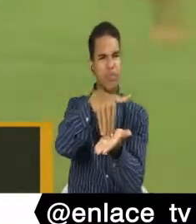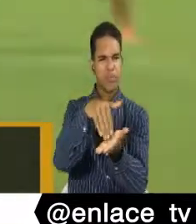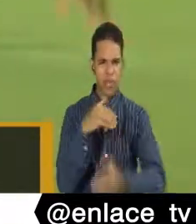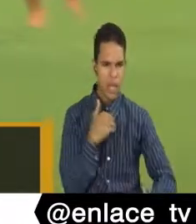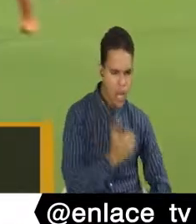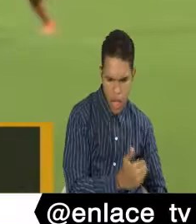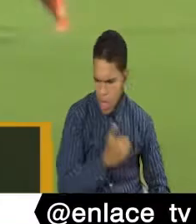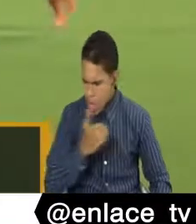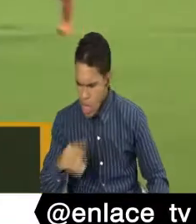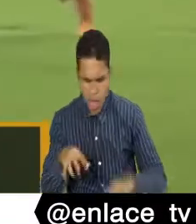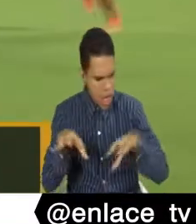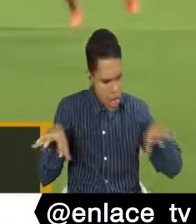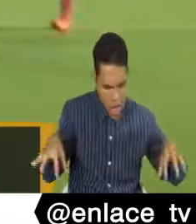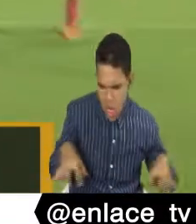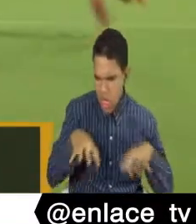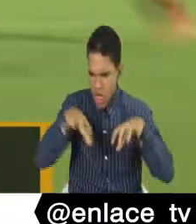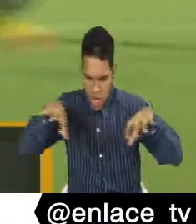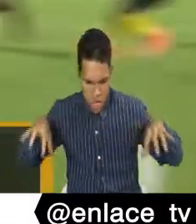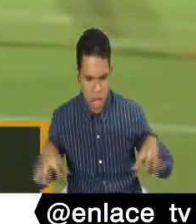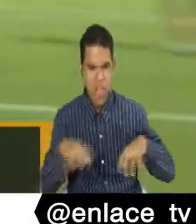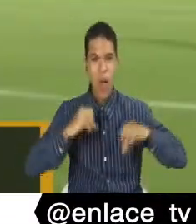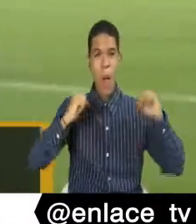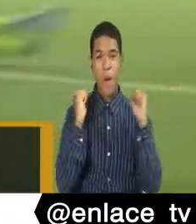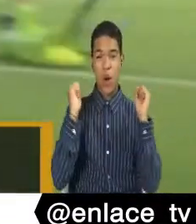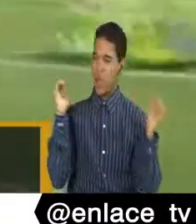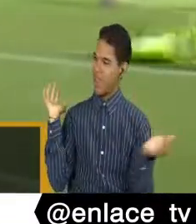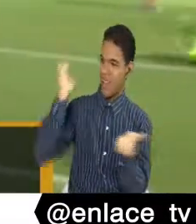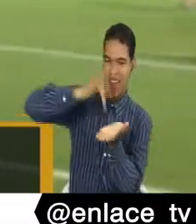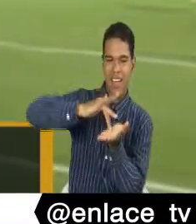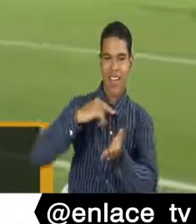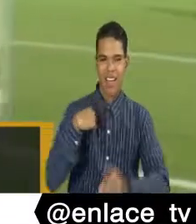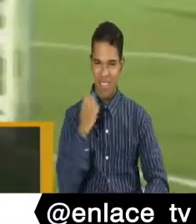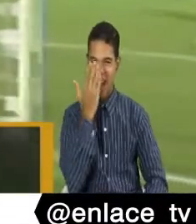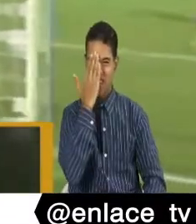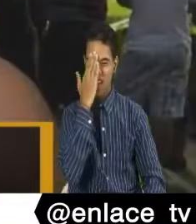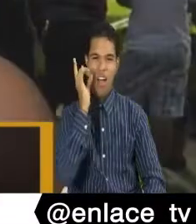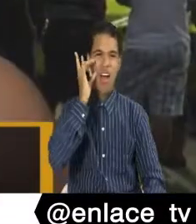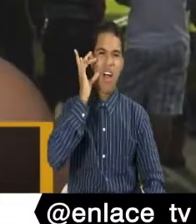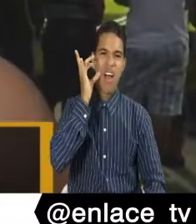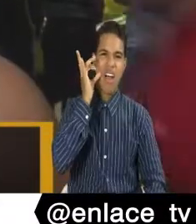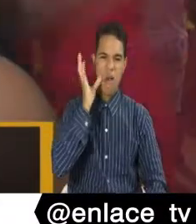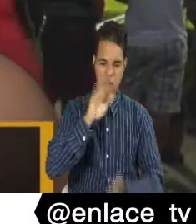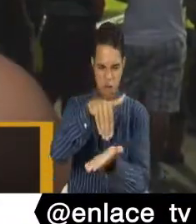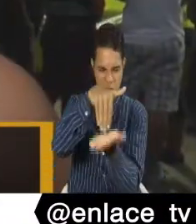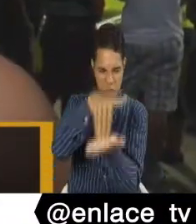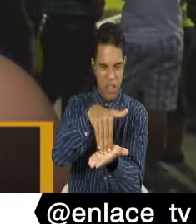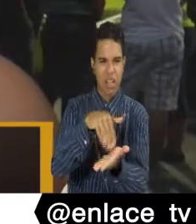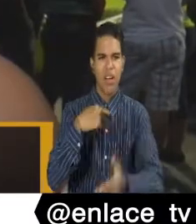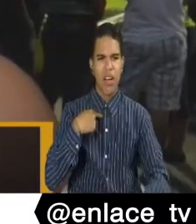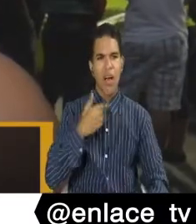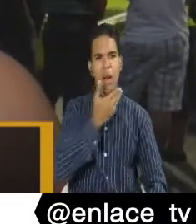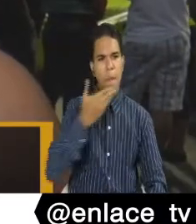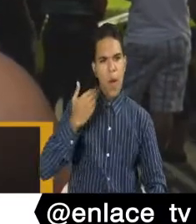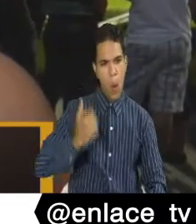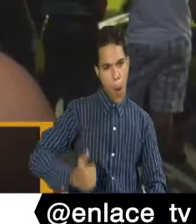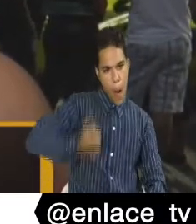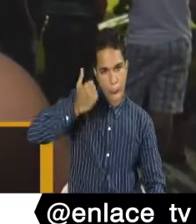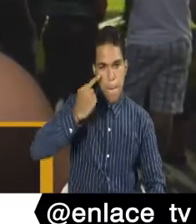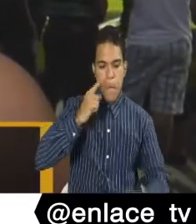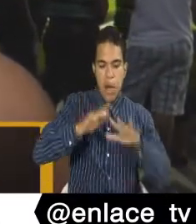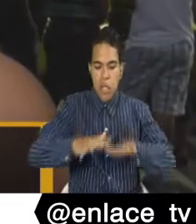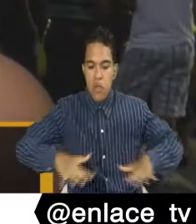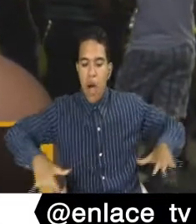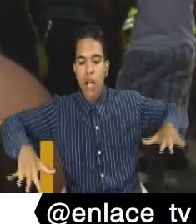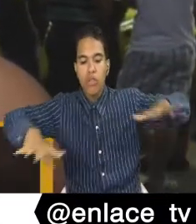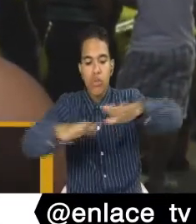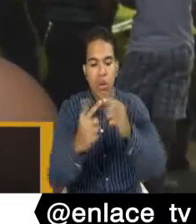Obviamente entrenamos en los pocos días de que llegamos de Bogotá, de que era un equipo que se paraba mucho en línea, de que teníamos que aprovechar los espacios. Tratamos